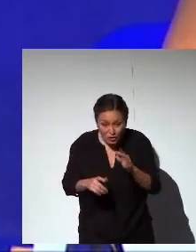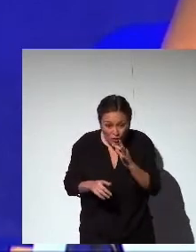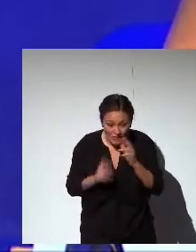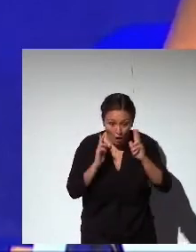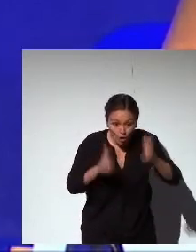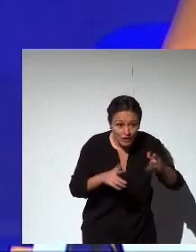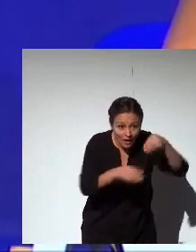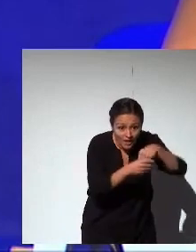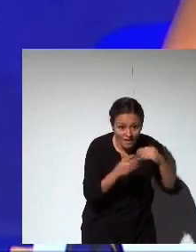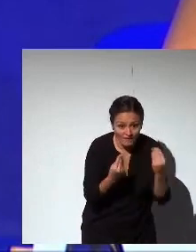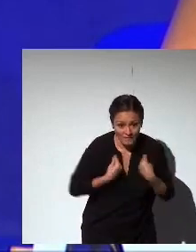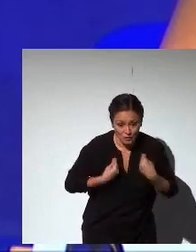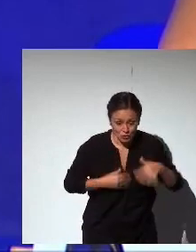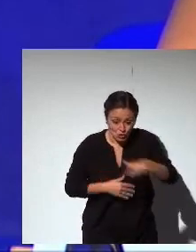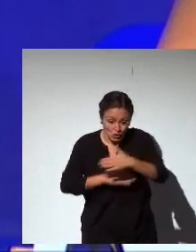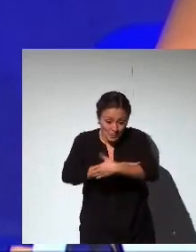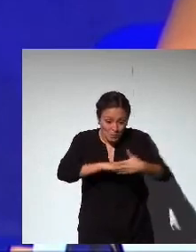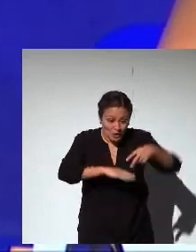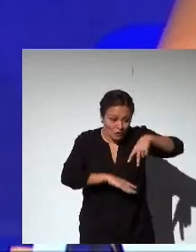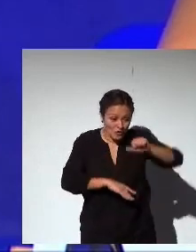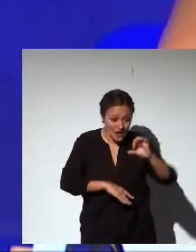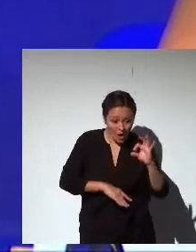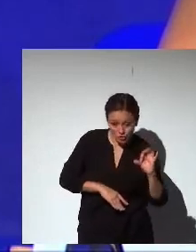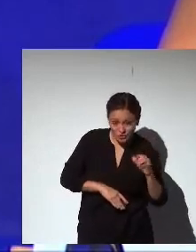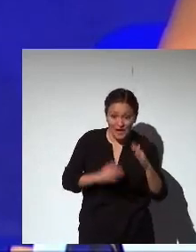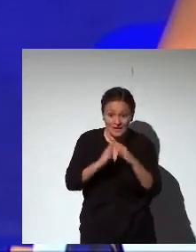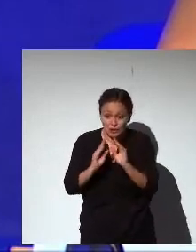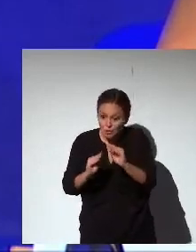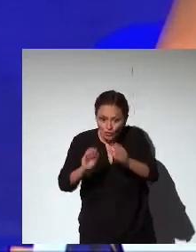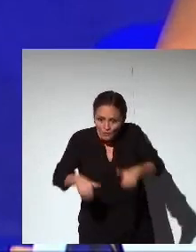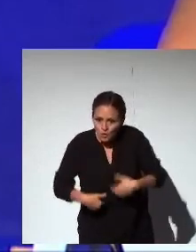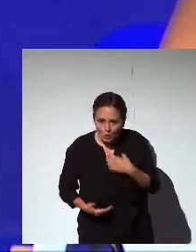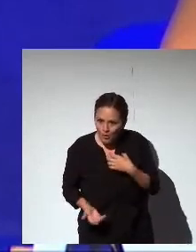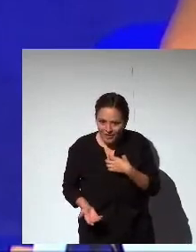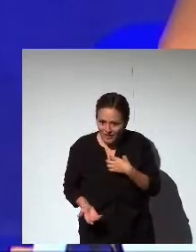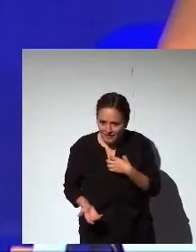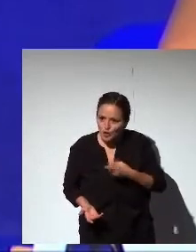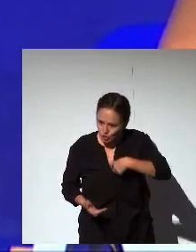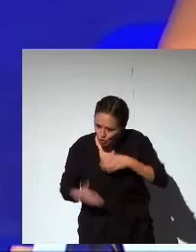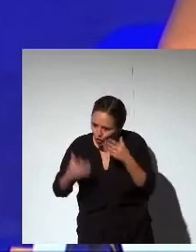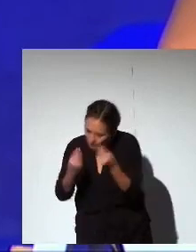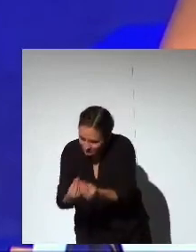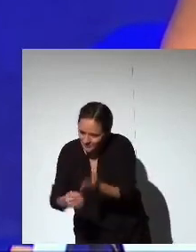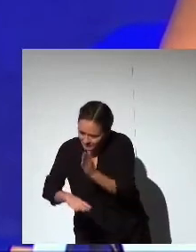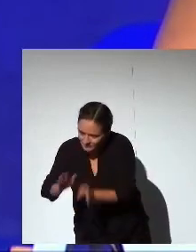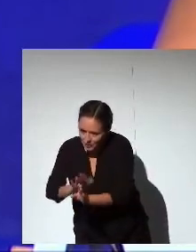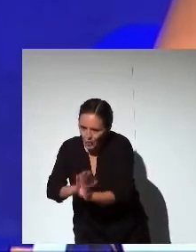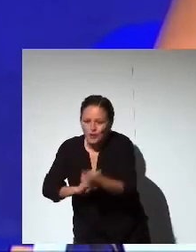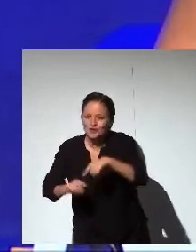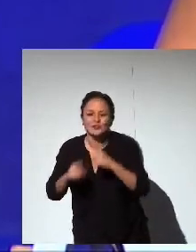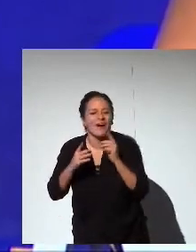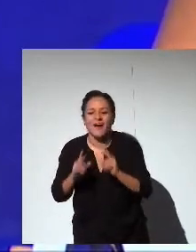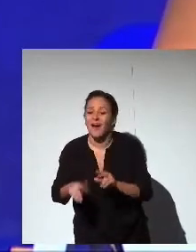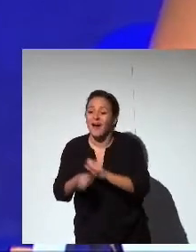la parte de Puerto Naos, no pueden volver a sus casas. Con esas personas seguimos, tanto ustedes como nosotras, trabajando. No nos vamos a ir de La